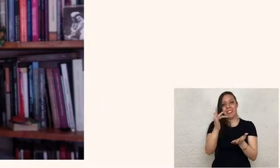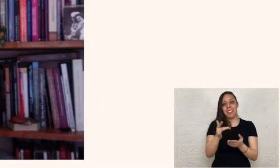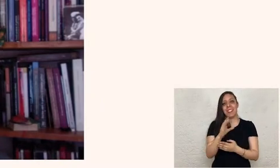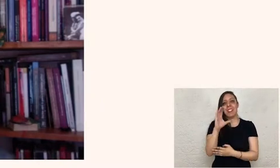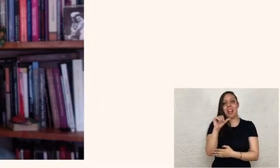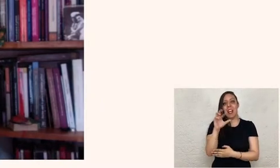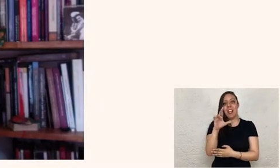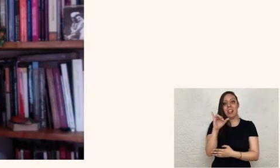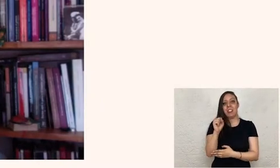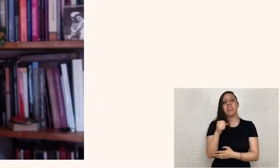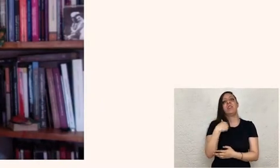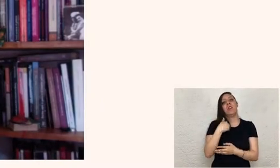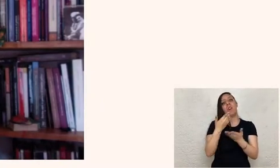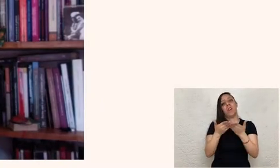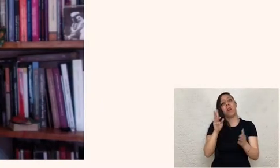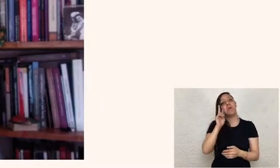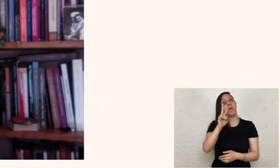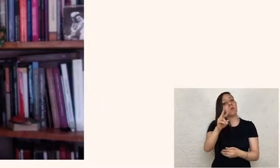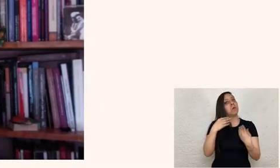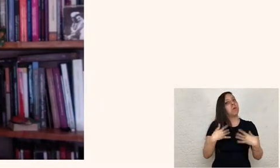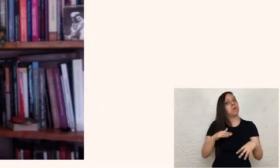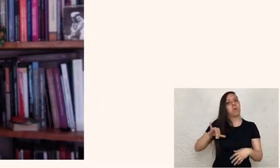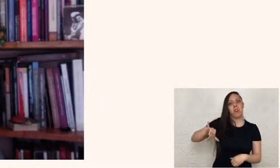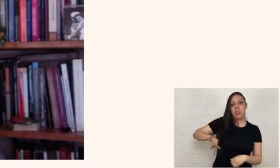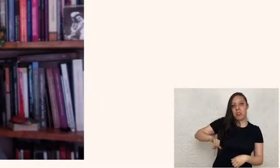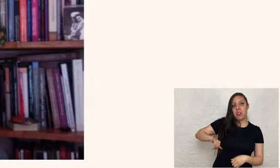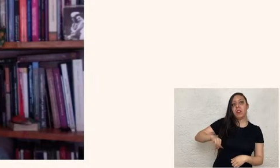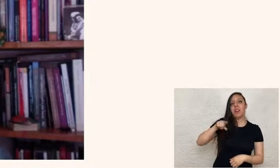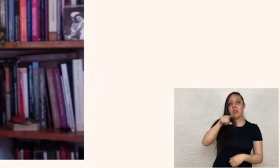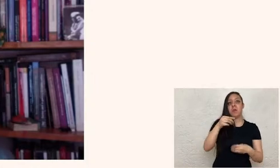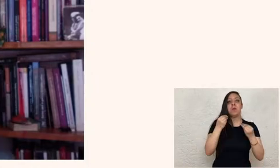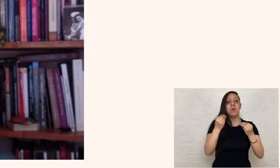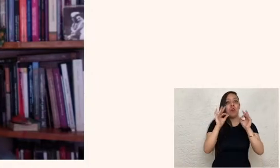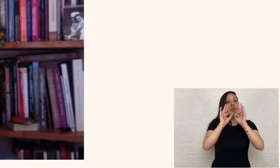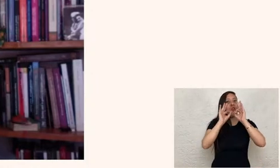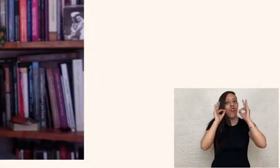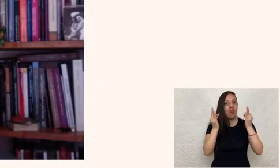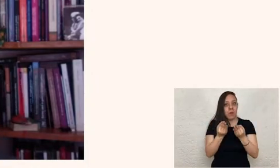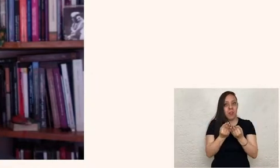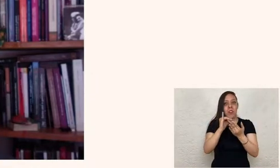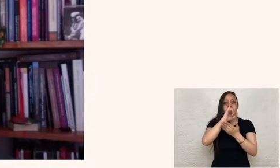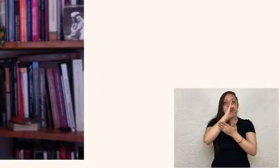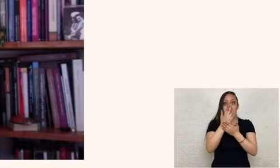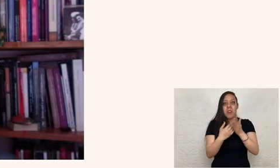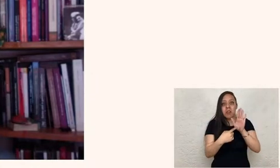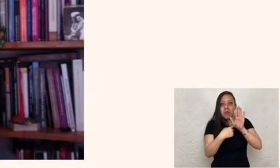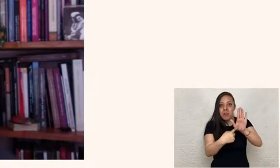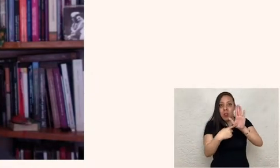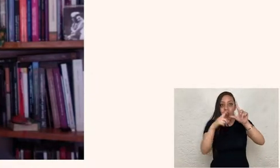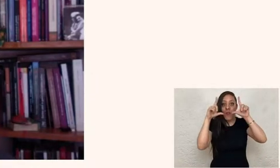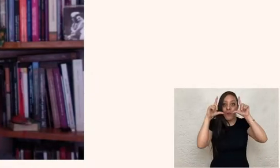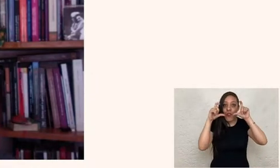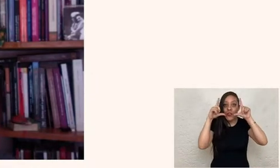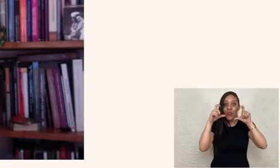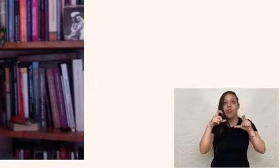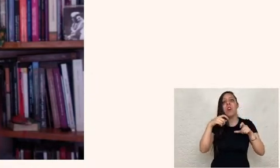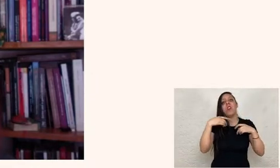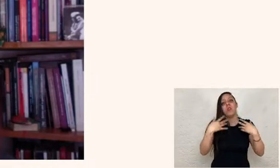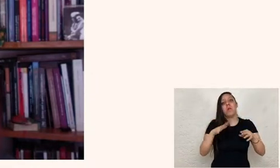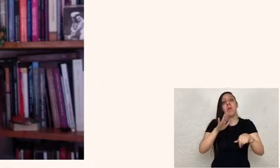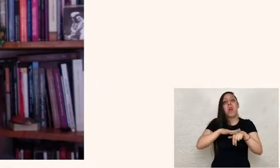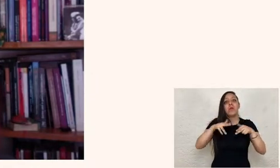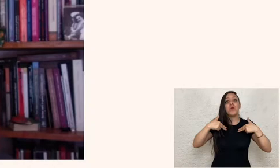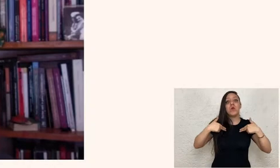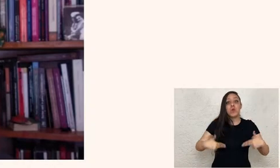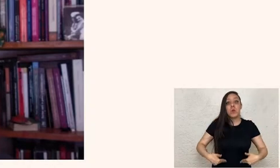Sí, muchas gracias, Camila. Me parece muy interesante esta estrategia discursiva de utilizar una foto para sensibilizarnos